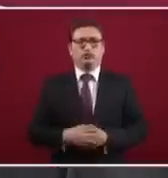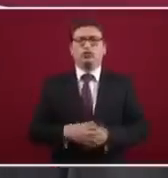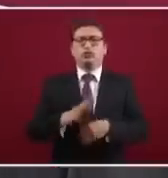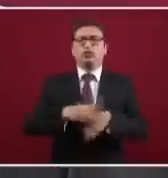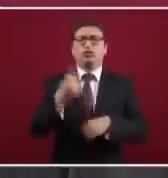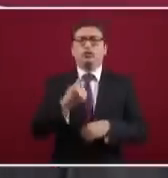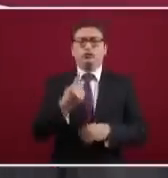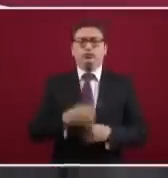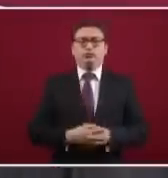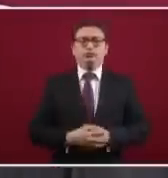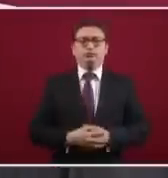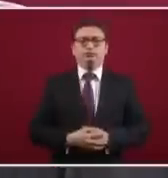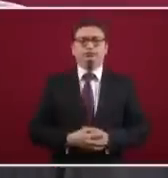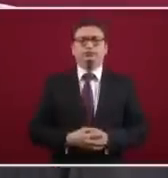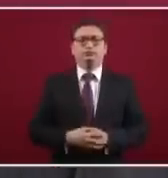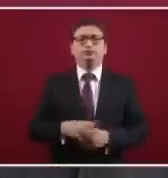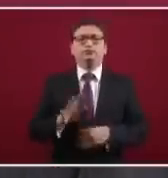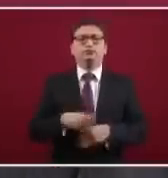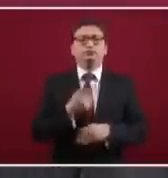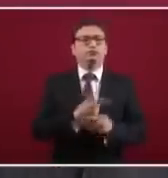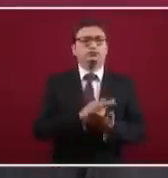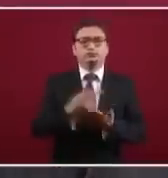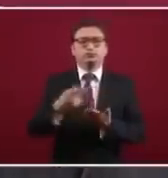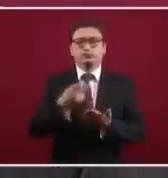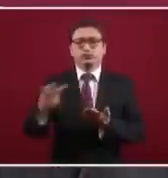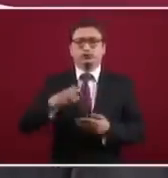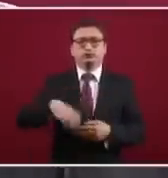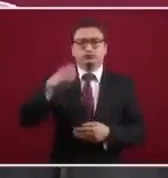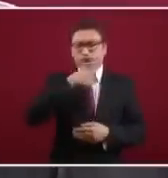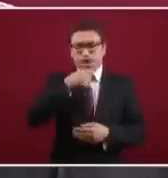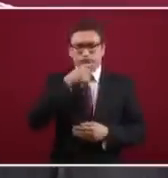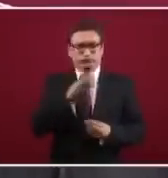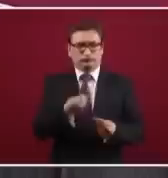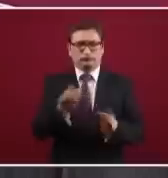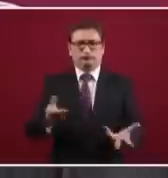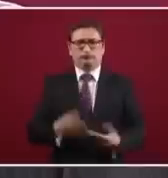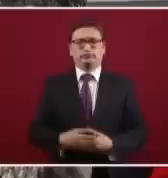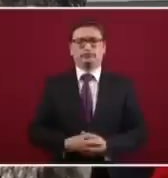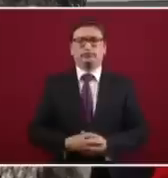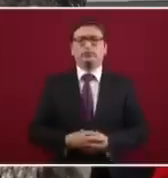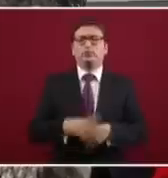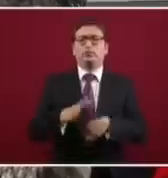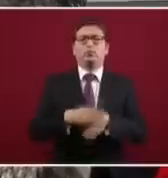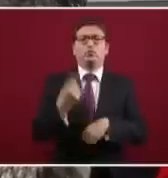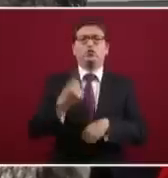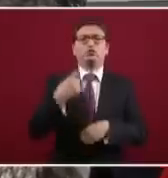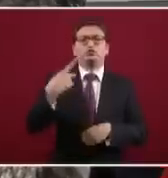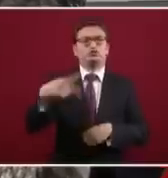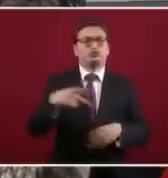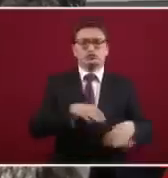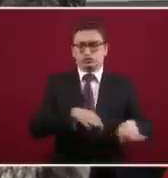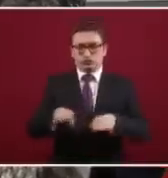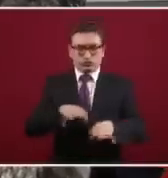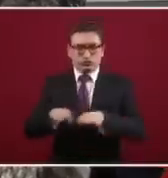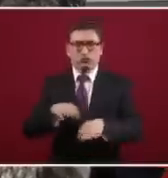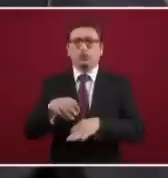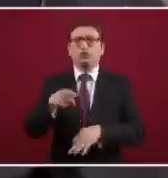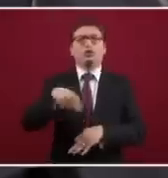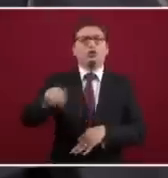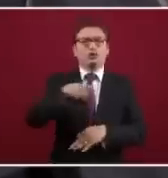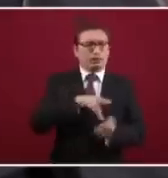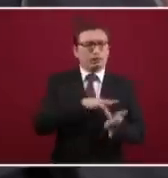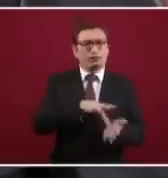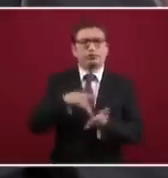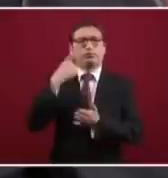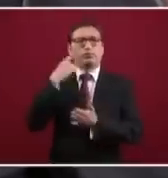porque es una recompensa al adulto mayor por su trabajo, por lo que ha aportado al